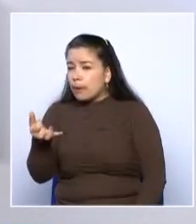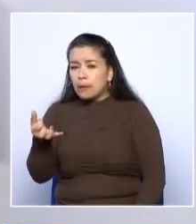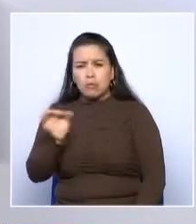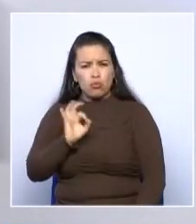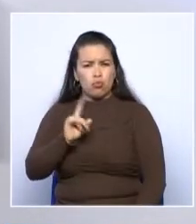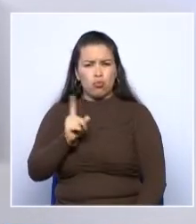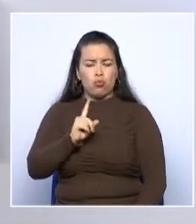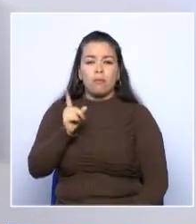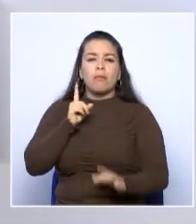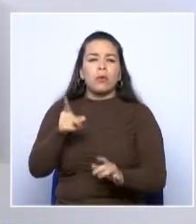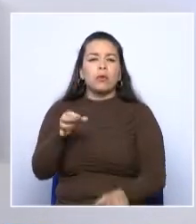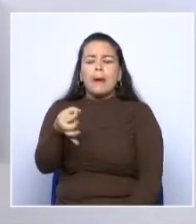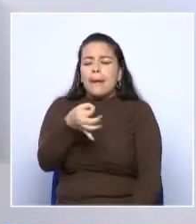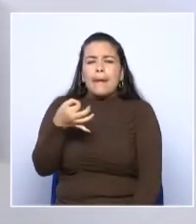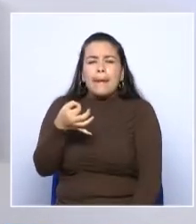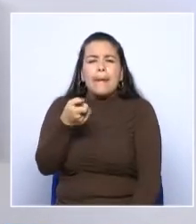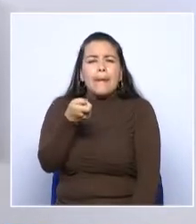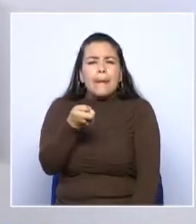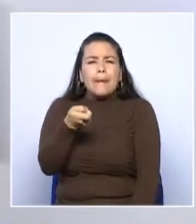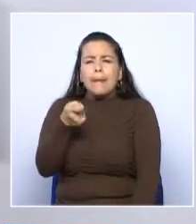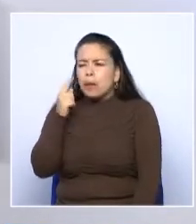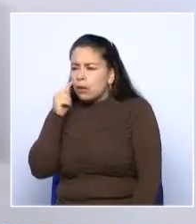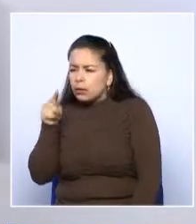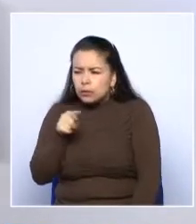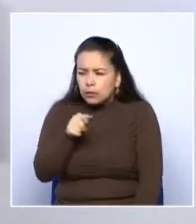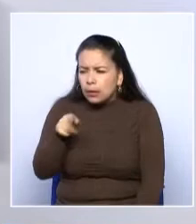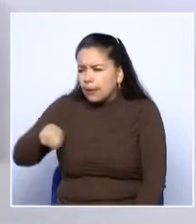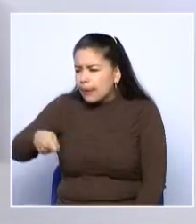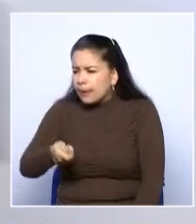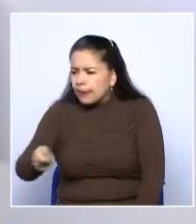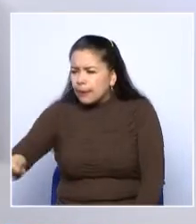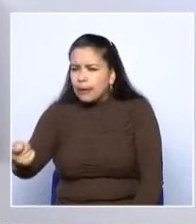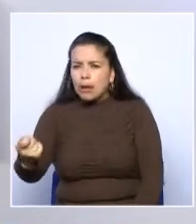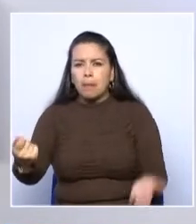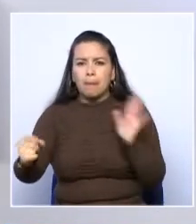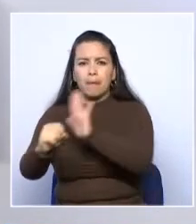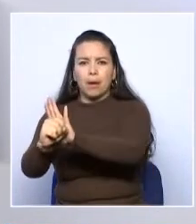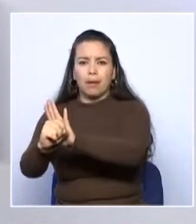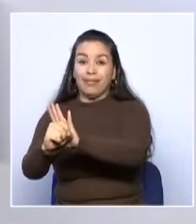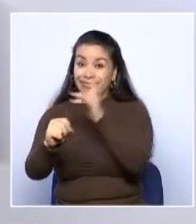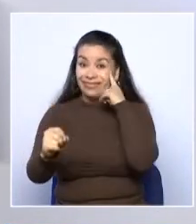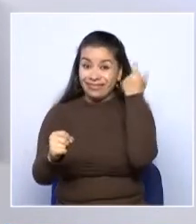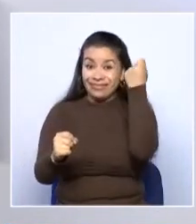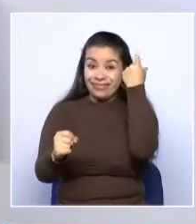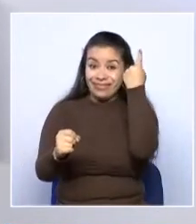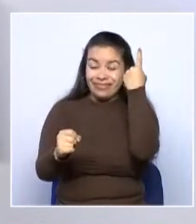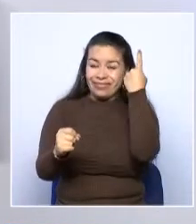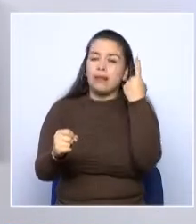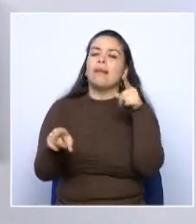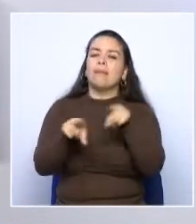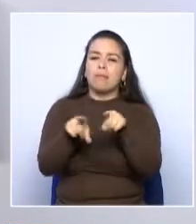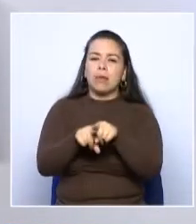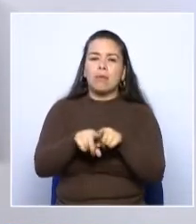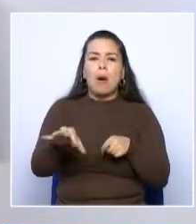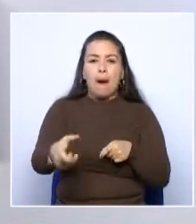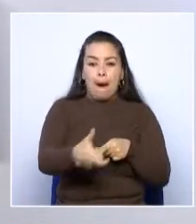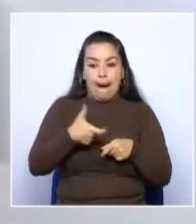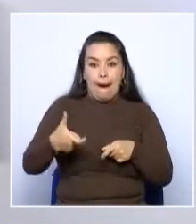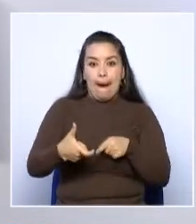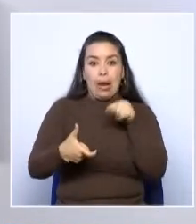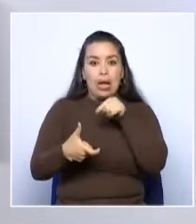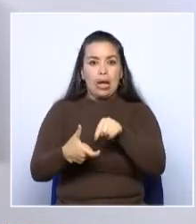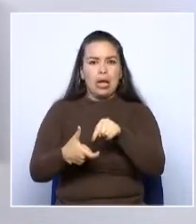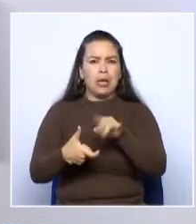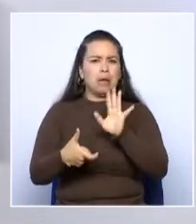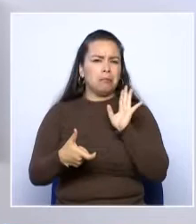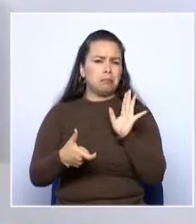o una bola chiquita, se va por esa tubería y la tapa. Es lo que yo quiero que entiendan. Los cálculos grandes no son sine